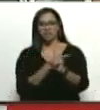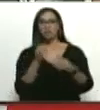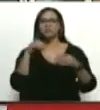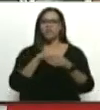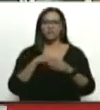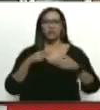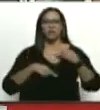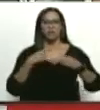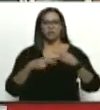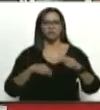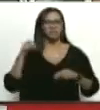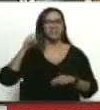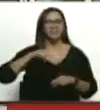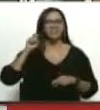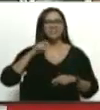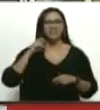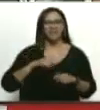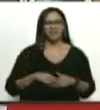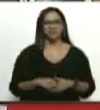revolución, necesarias,